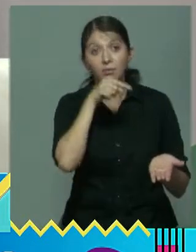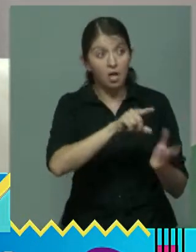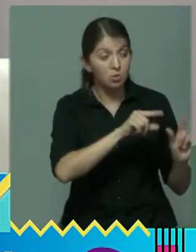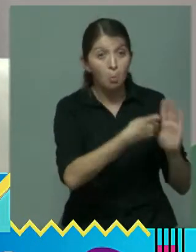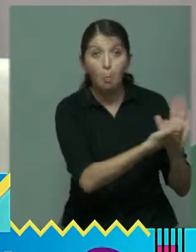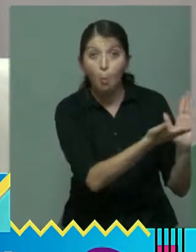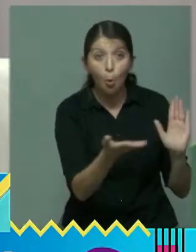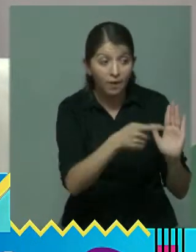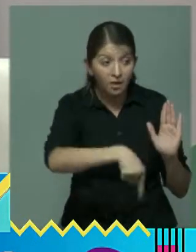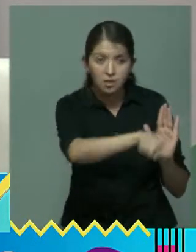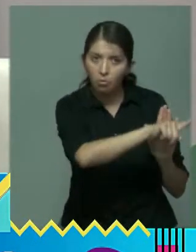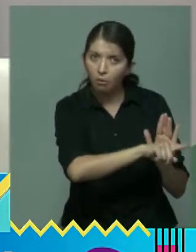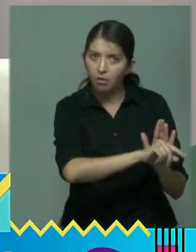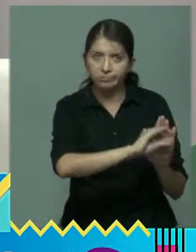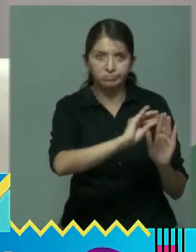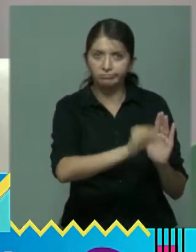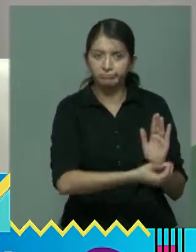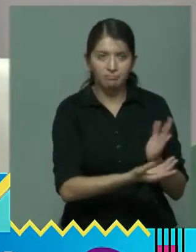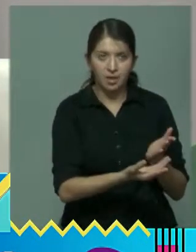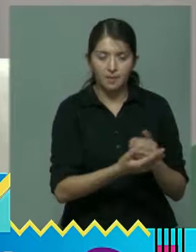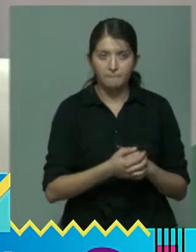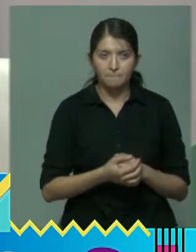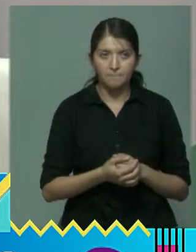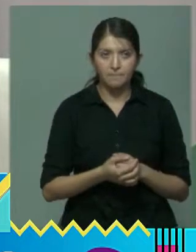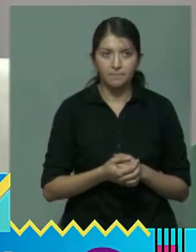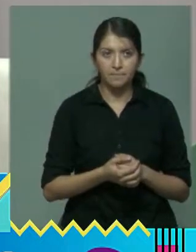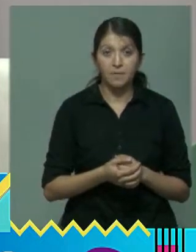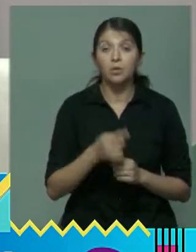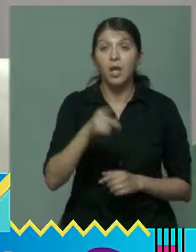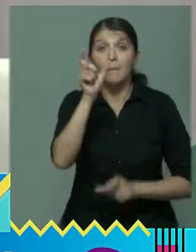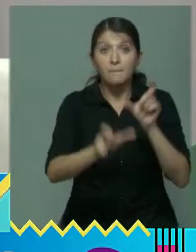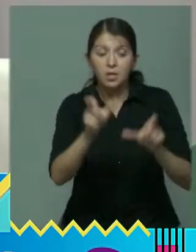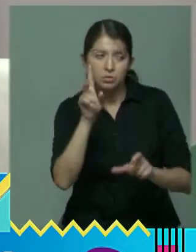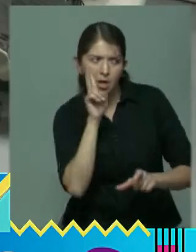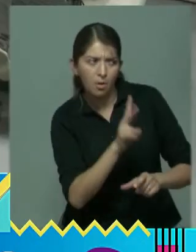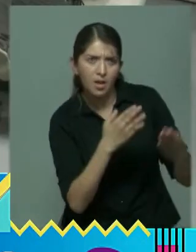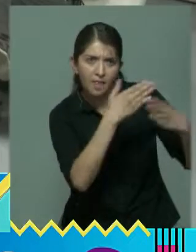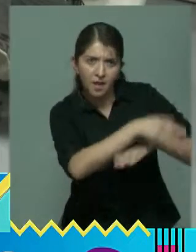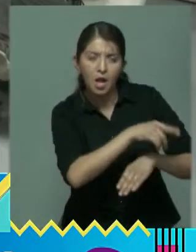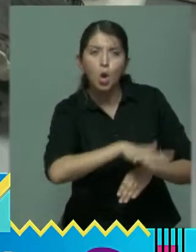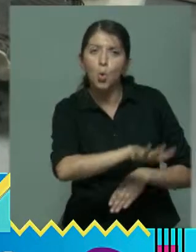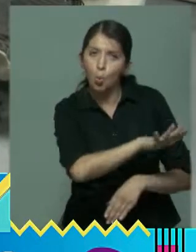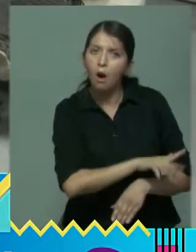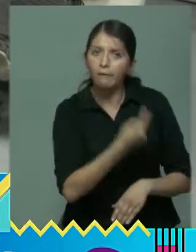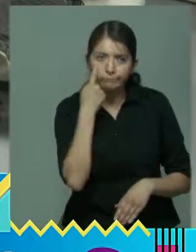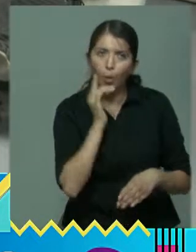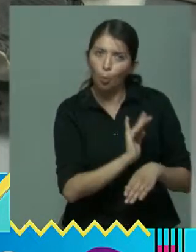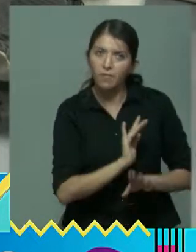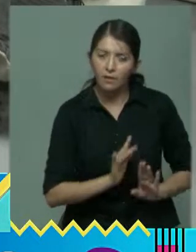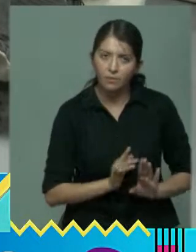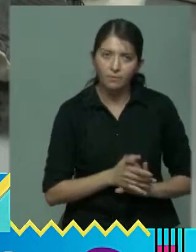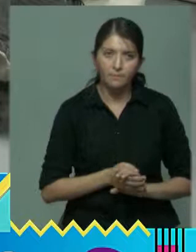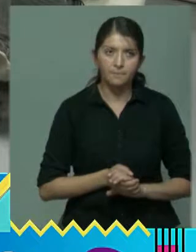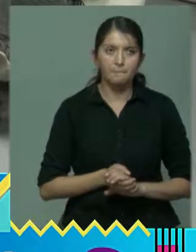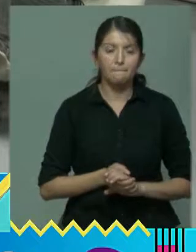no tuvieron tacto en su momento puedan llegar a considerarlo con mayor cuidado, ¿no? Hablamos también del tema de los estereotipos y me gustaría saber, Gabriela,